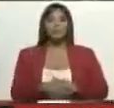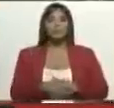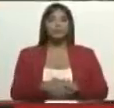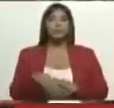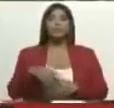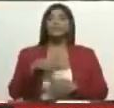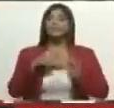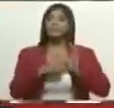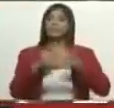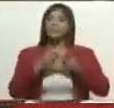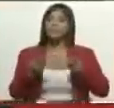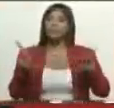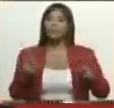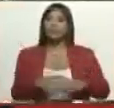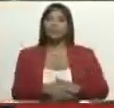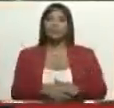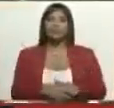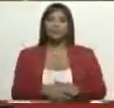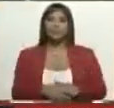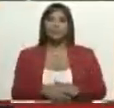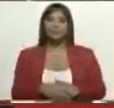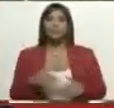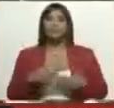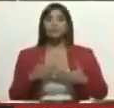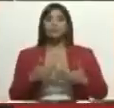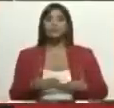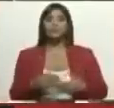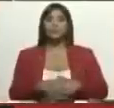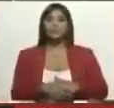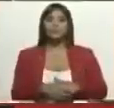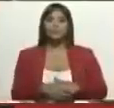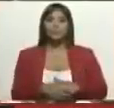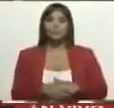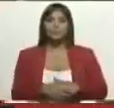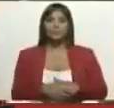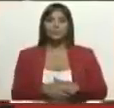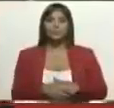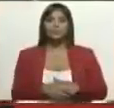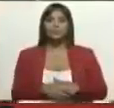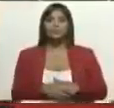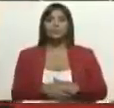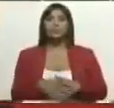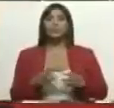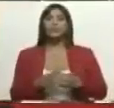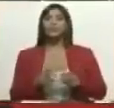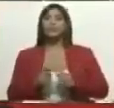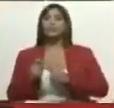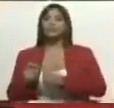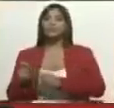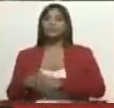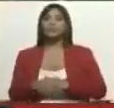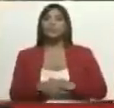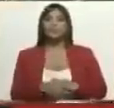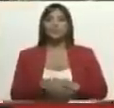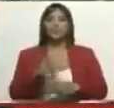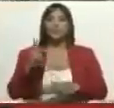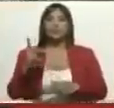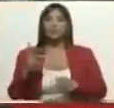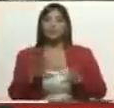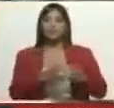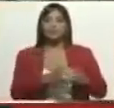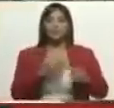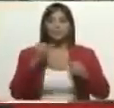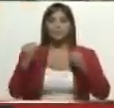luz de todos, han entregado de manera invicta los comandos de componentes, el segundo comando